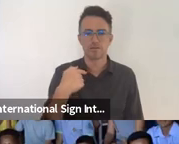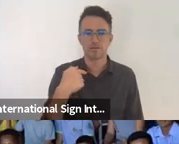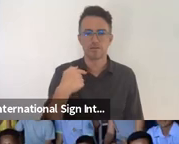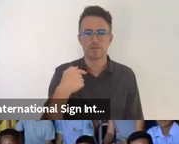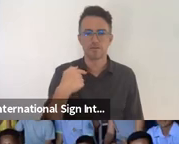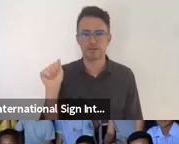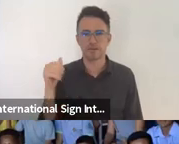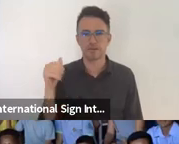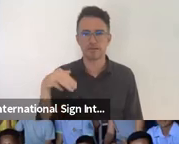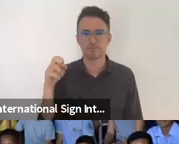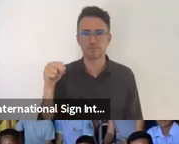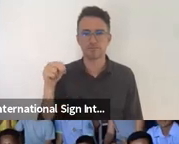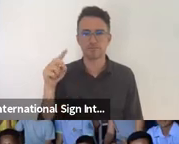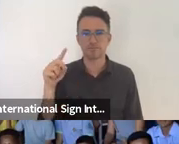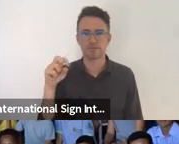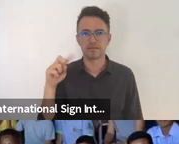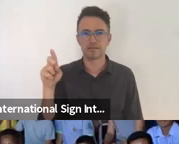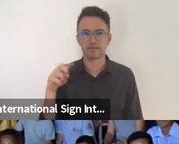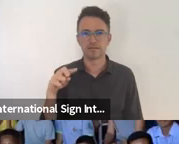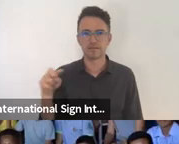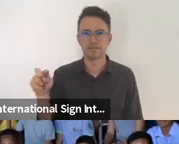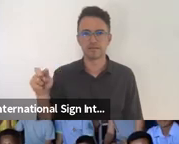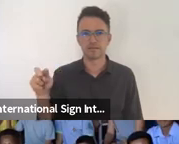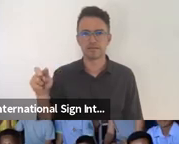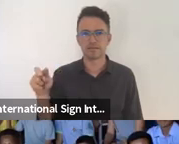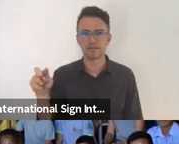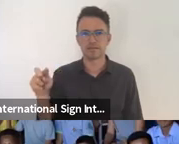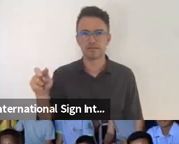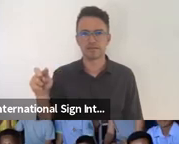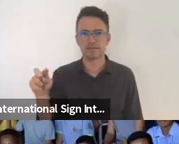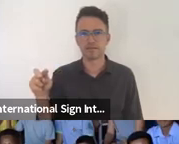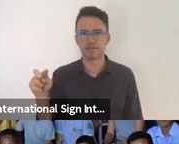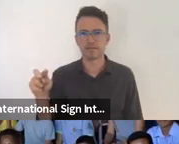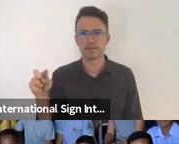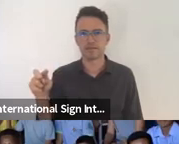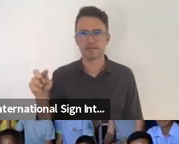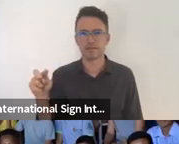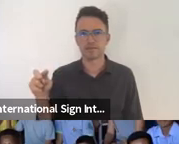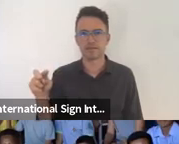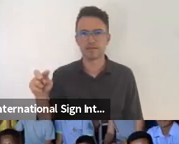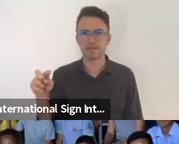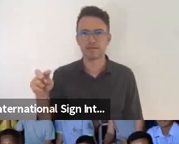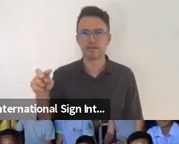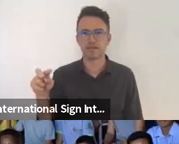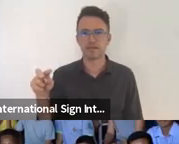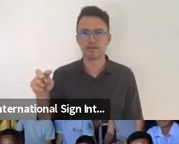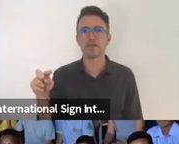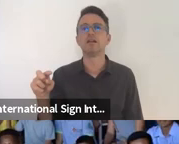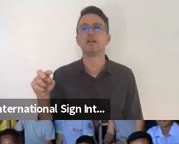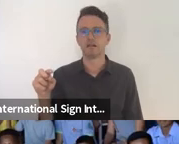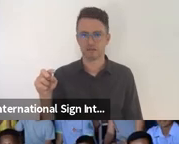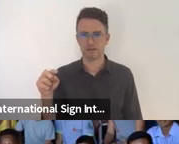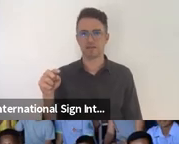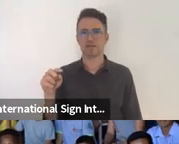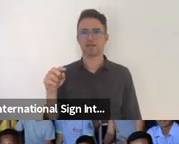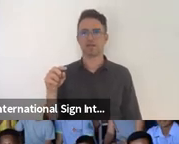y Afrobolivianos de Santa Cruz de la Sierra, Bolivia. Buenos días, mi nombre es Salvador Chupacho. Chue,